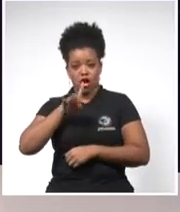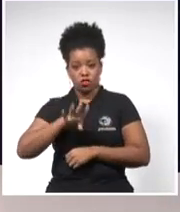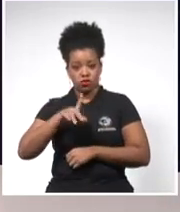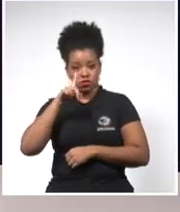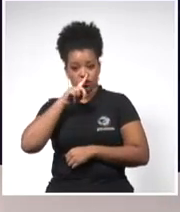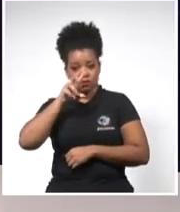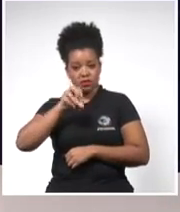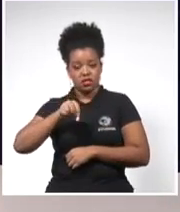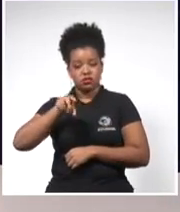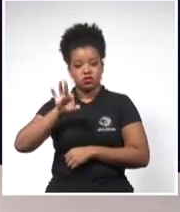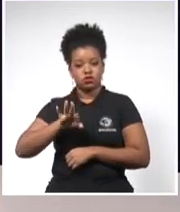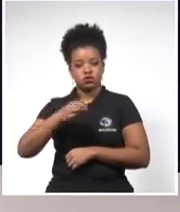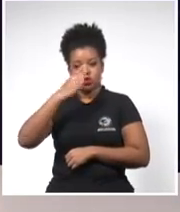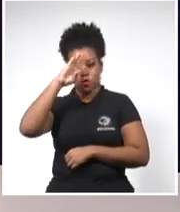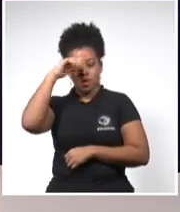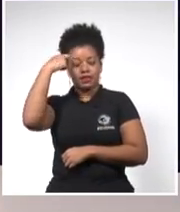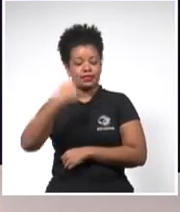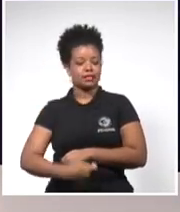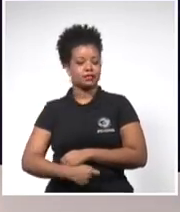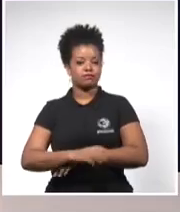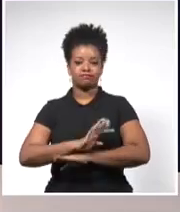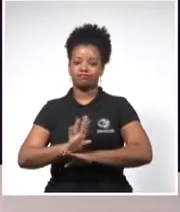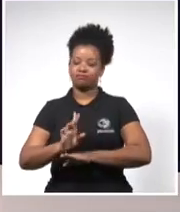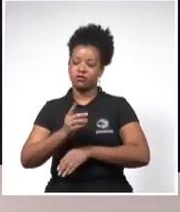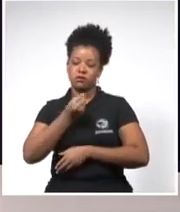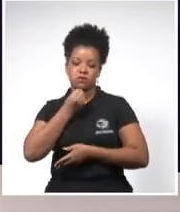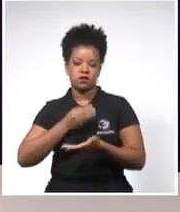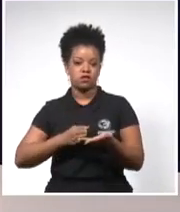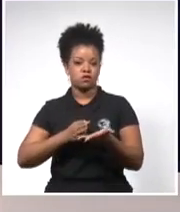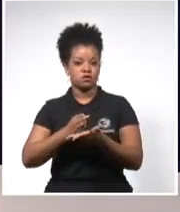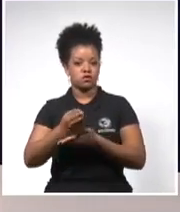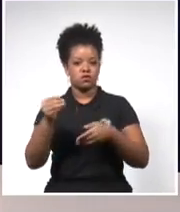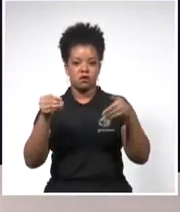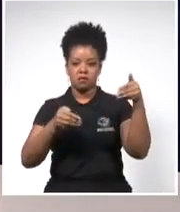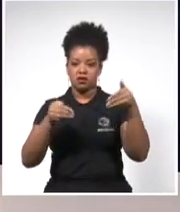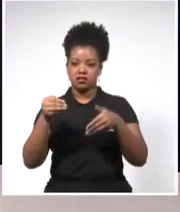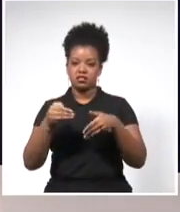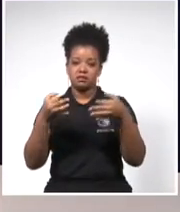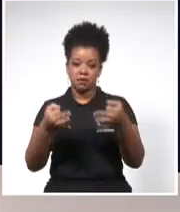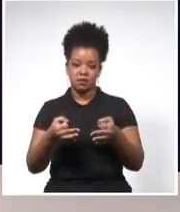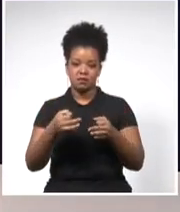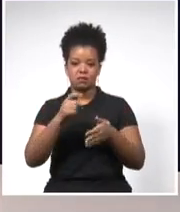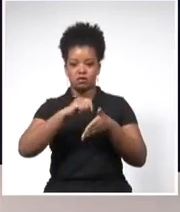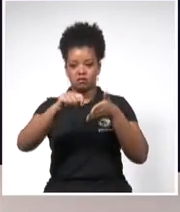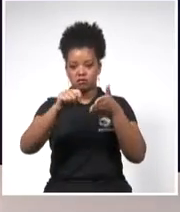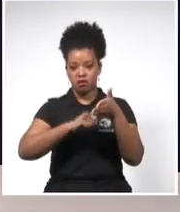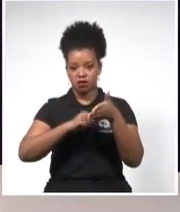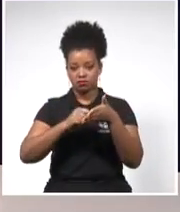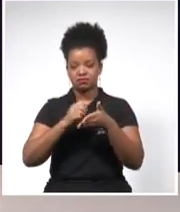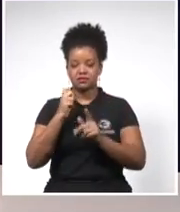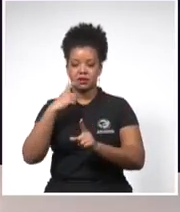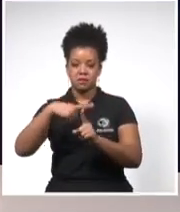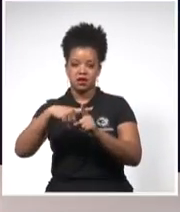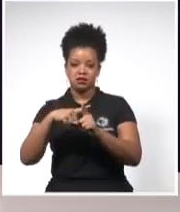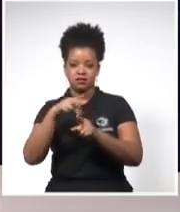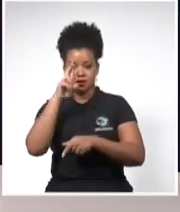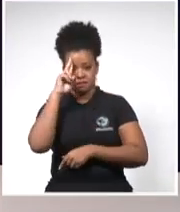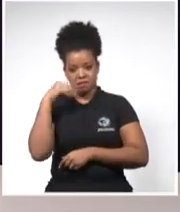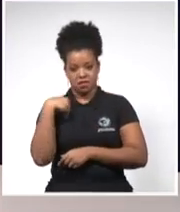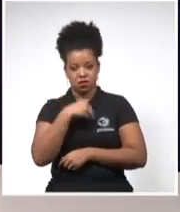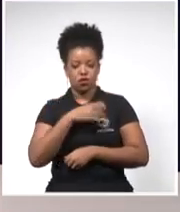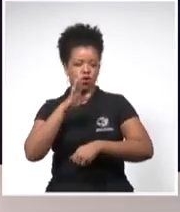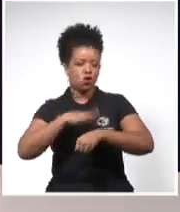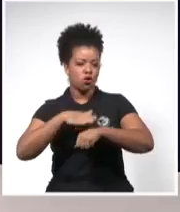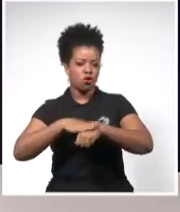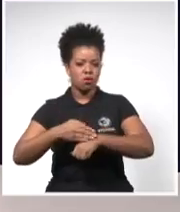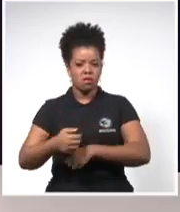Cuba tomó la decisión de no continuar participando en el programa Más Médicos ante el servilismo del presidente brasileño Jair